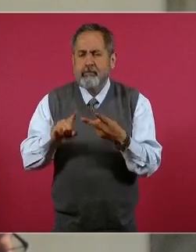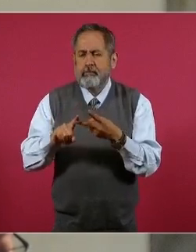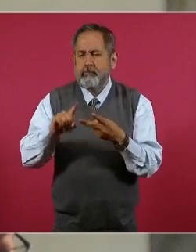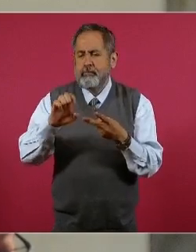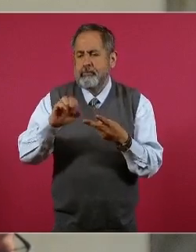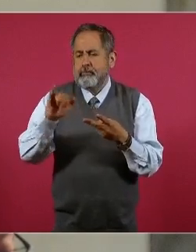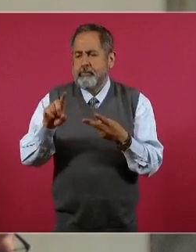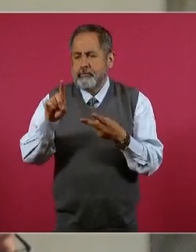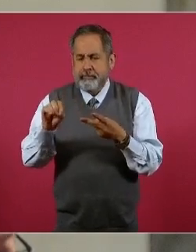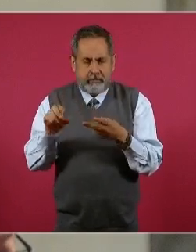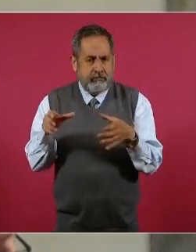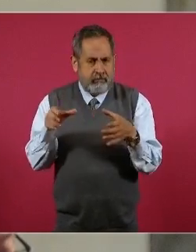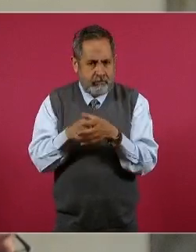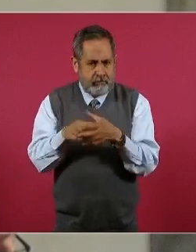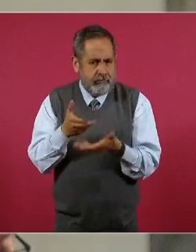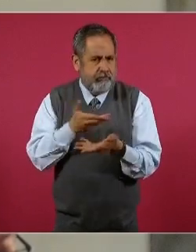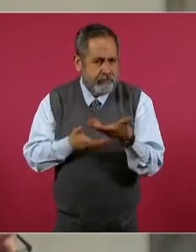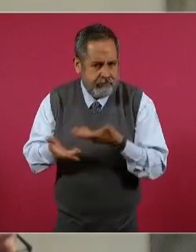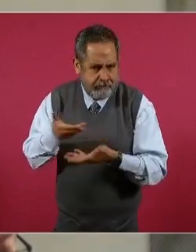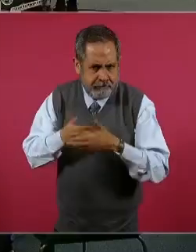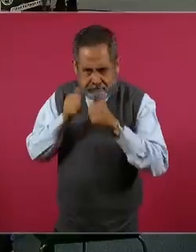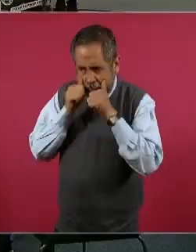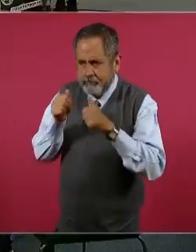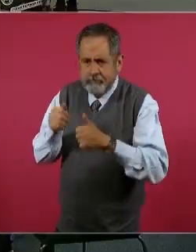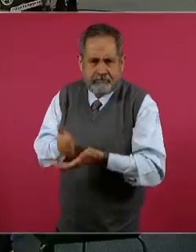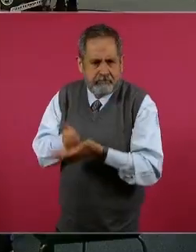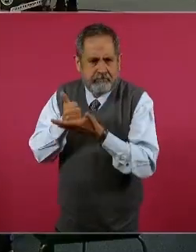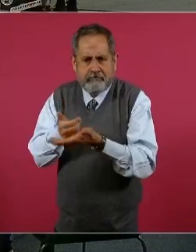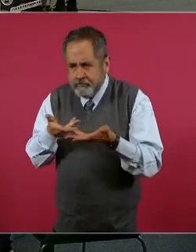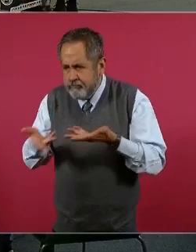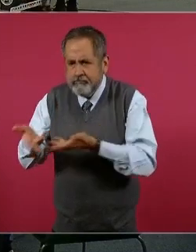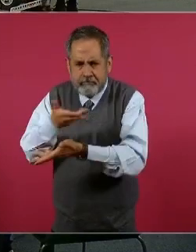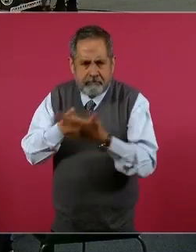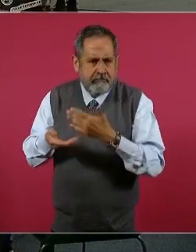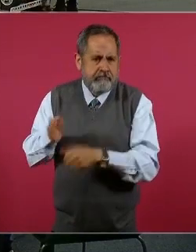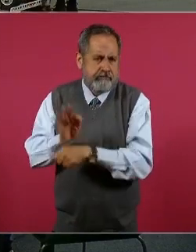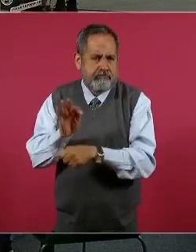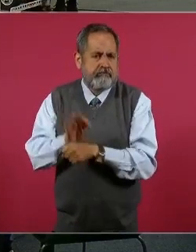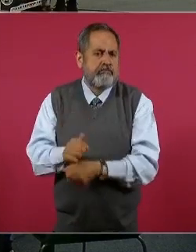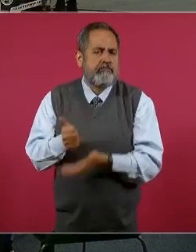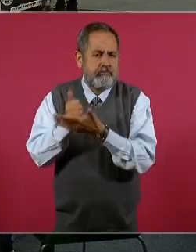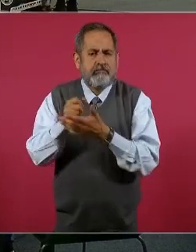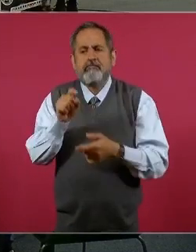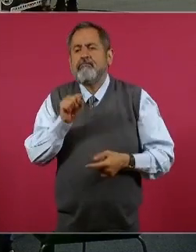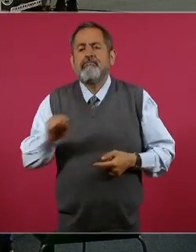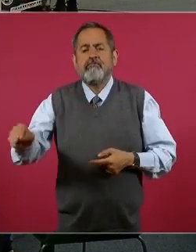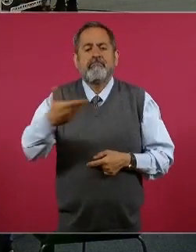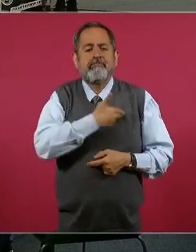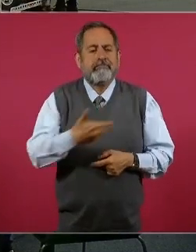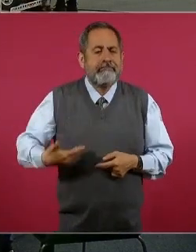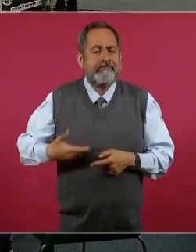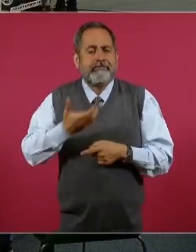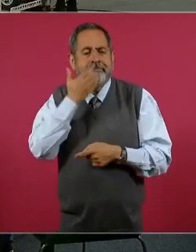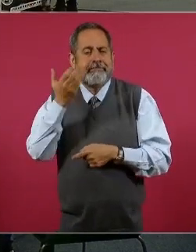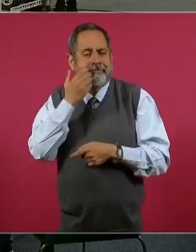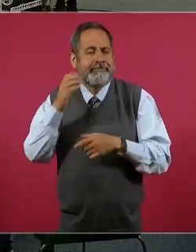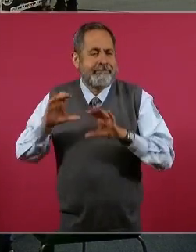un servicio social. Usted ha hablado mucho del servicio que prestan los presidentes por usos y